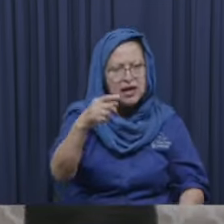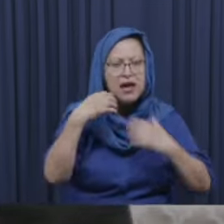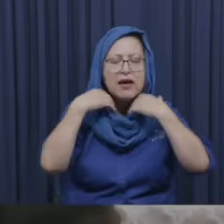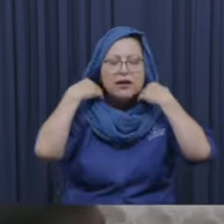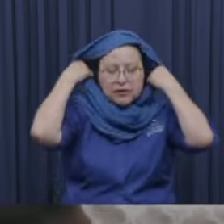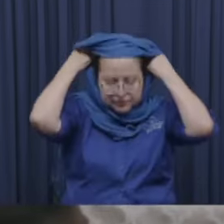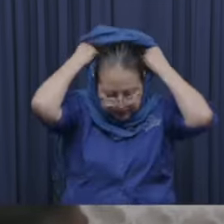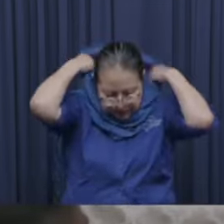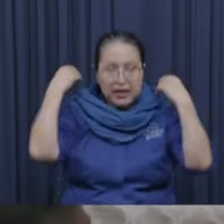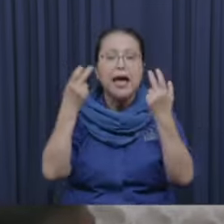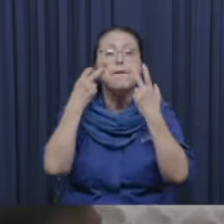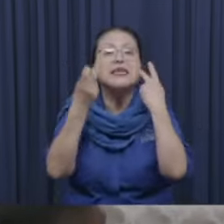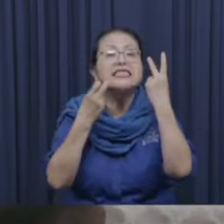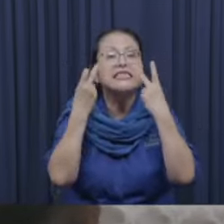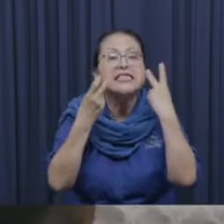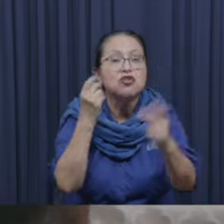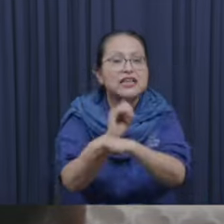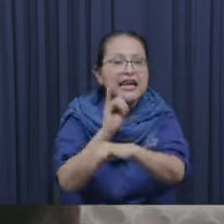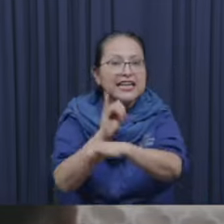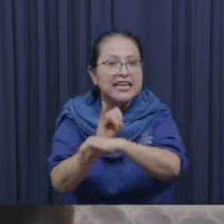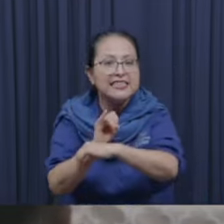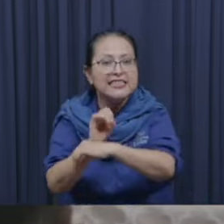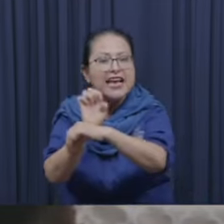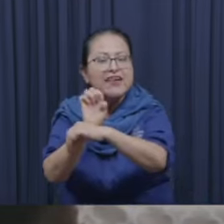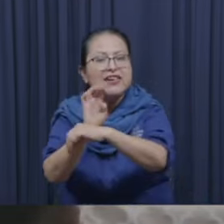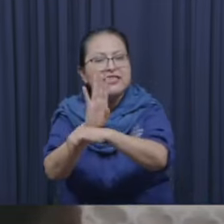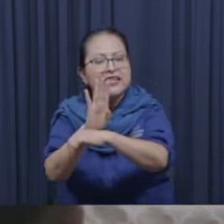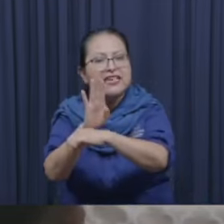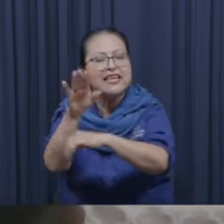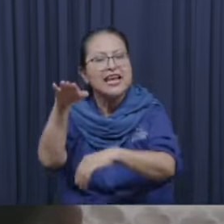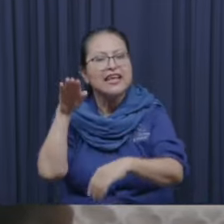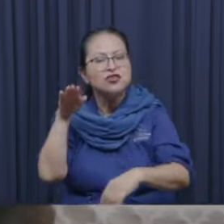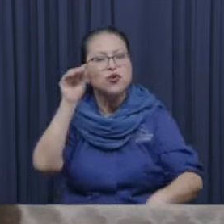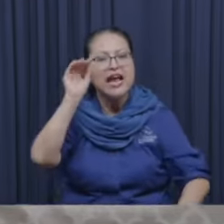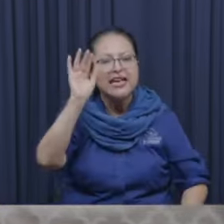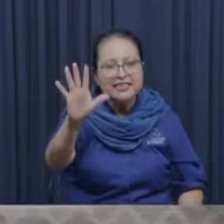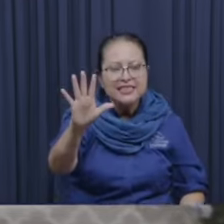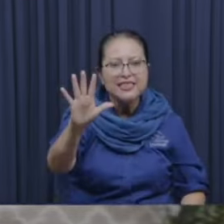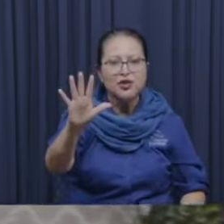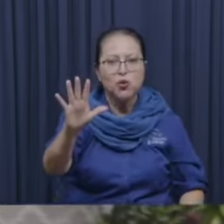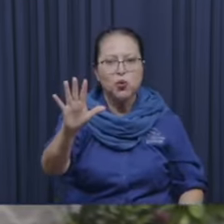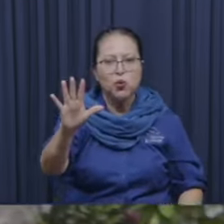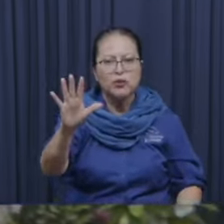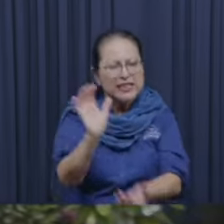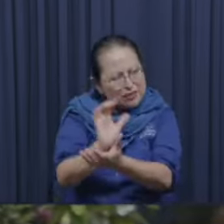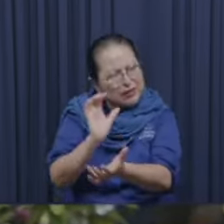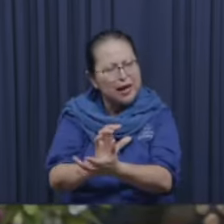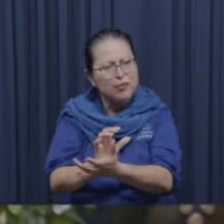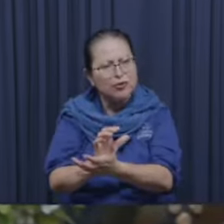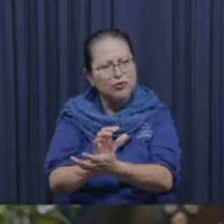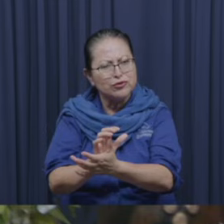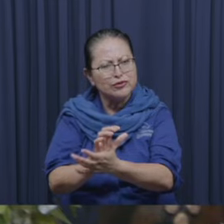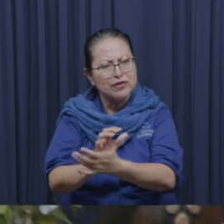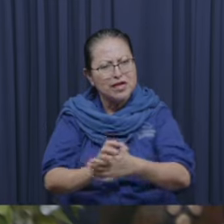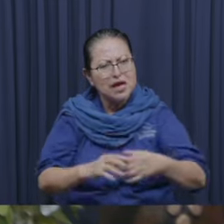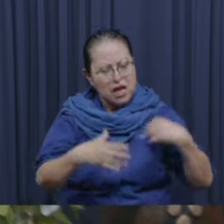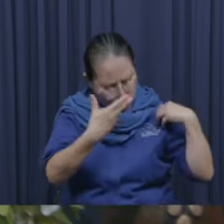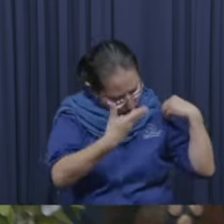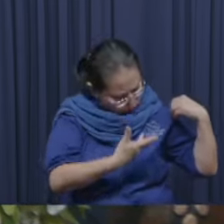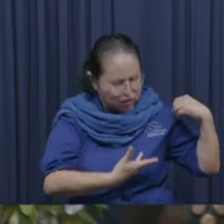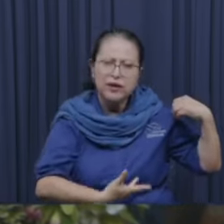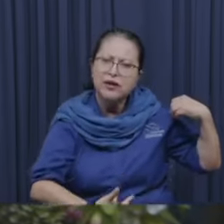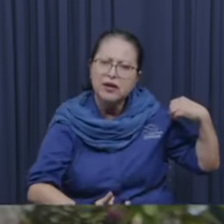en mi lado derecho Vamos a orar por ustedes y amados hermanos Que el Señor lo lleve con paz